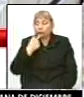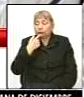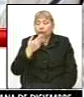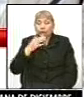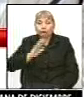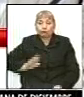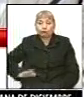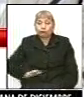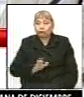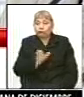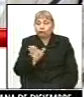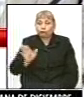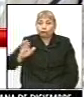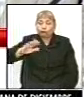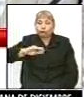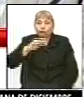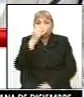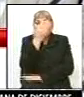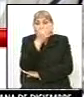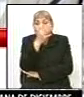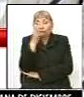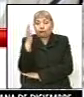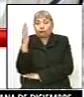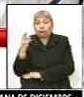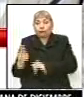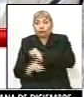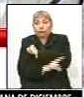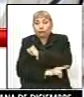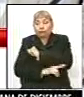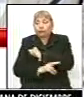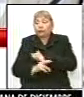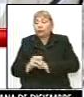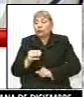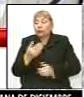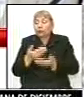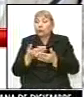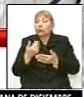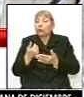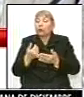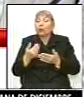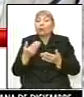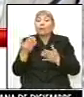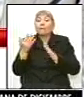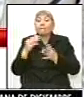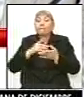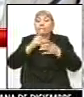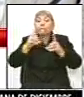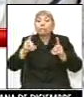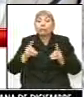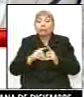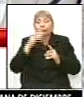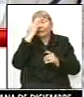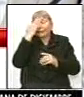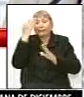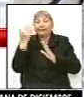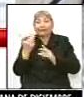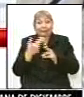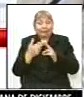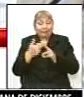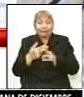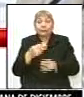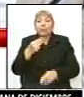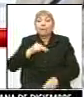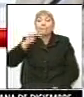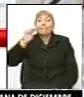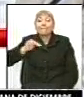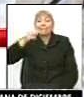entraría al Parque Nacional Alto Purús y antes de llegar a Puerto Esperanza atraviesa la Reserva Territorial de Madre de Dios